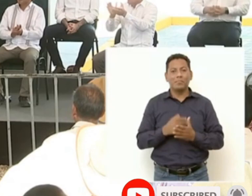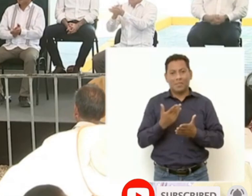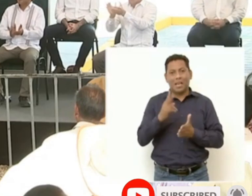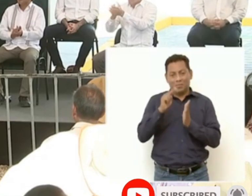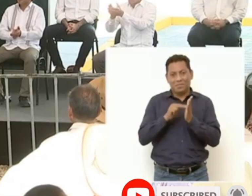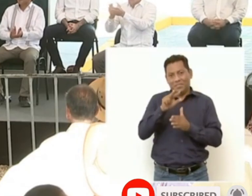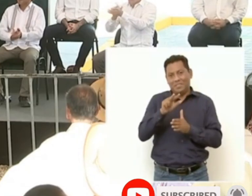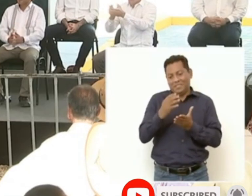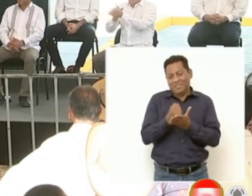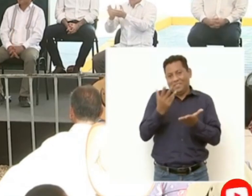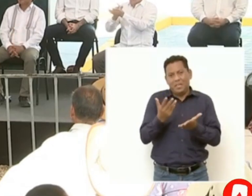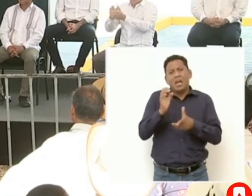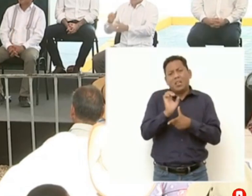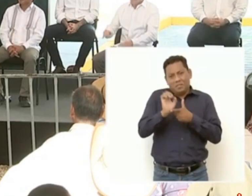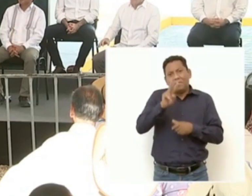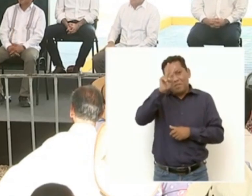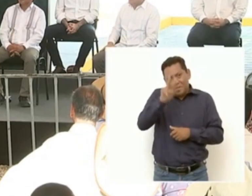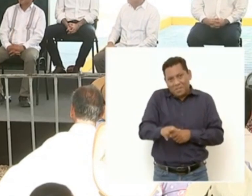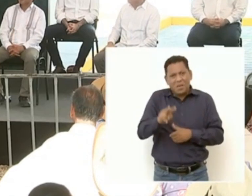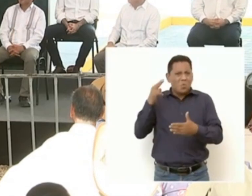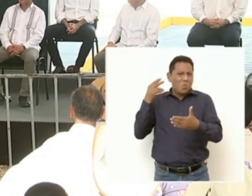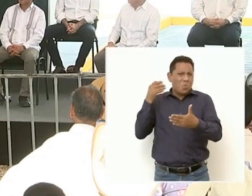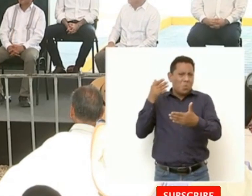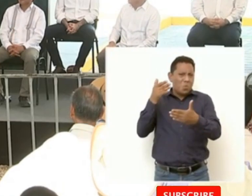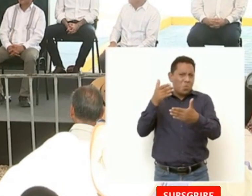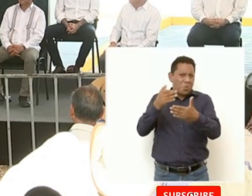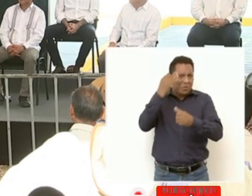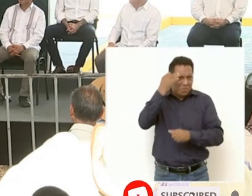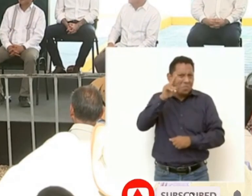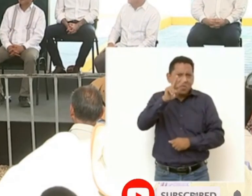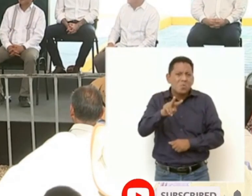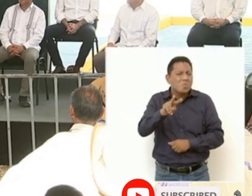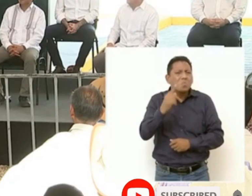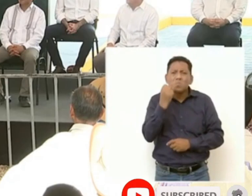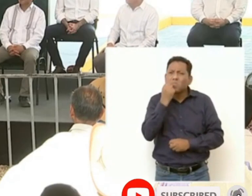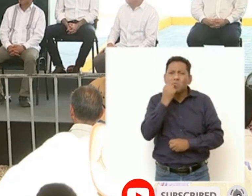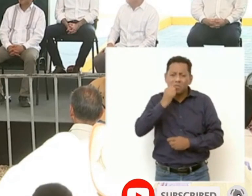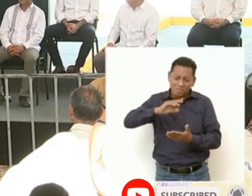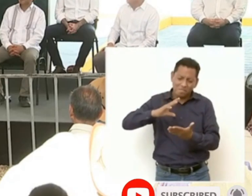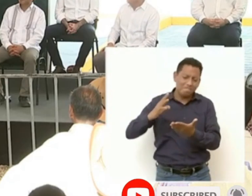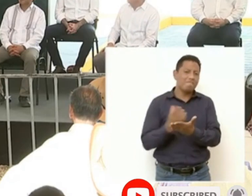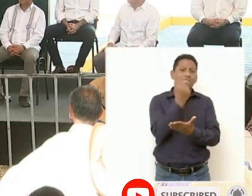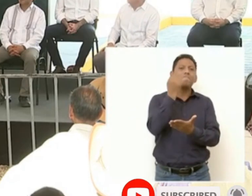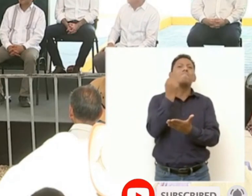Entonces nos llevó tiempo, pero se logró,